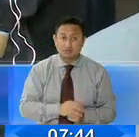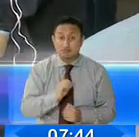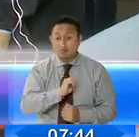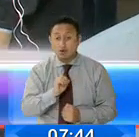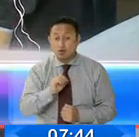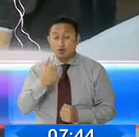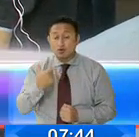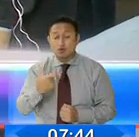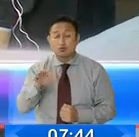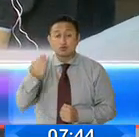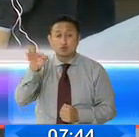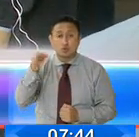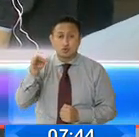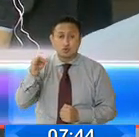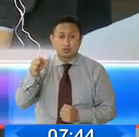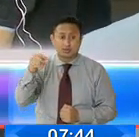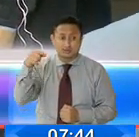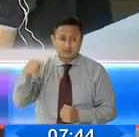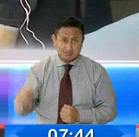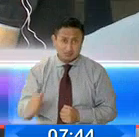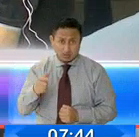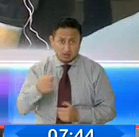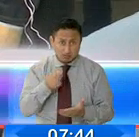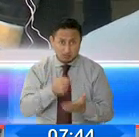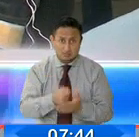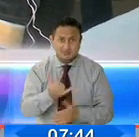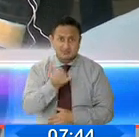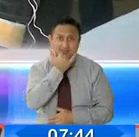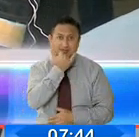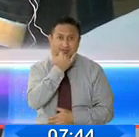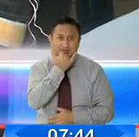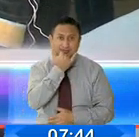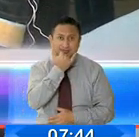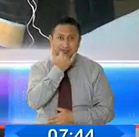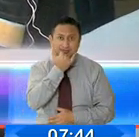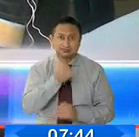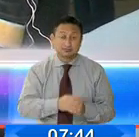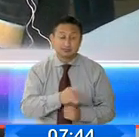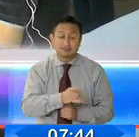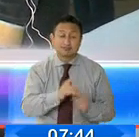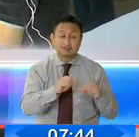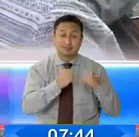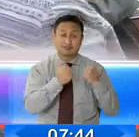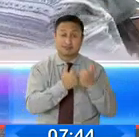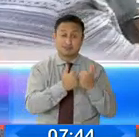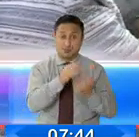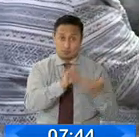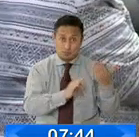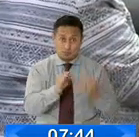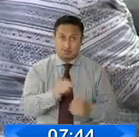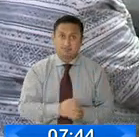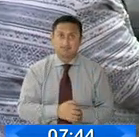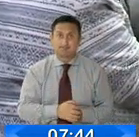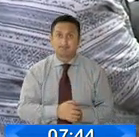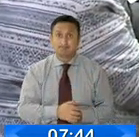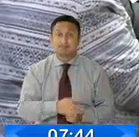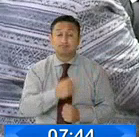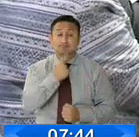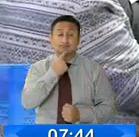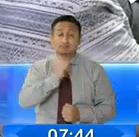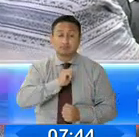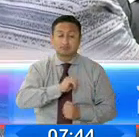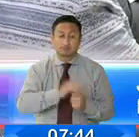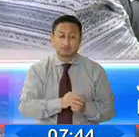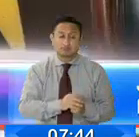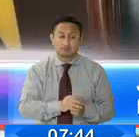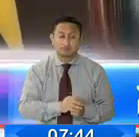son documentos que no son los que debían haber presentado para la vida jurídica del movimiento. Lupera pretende ceder la